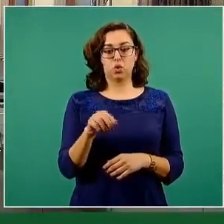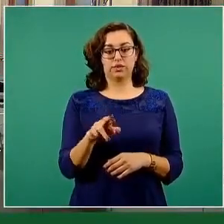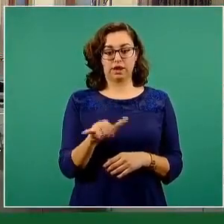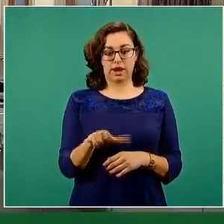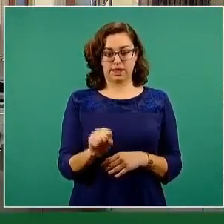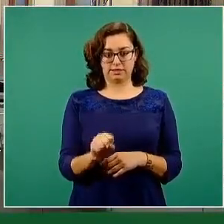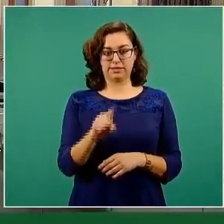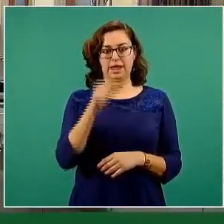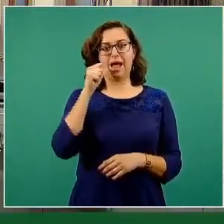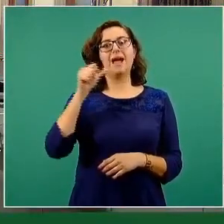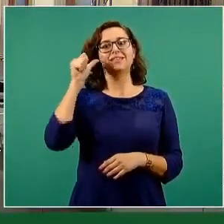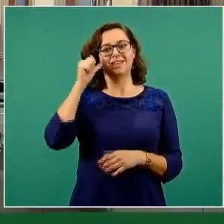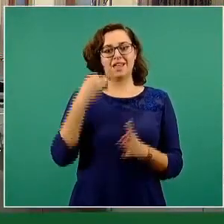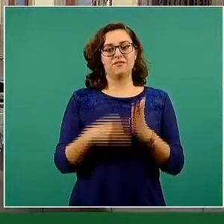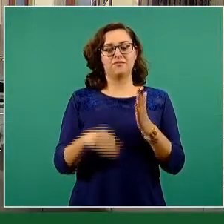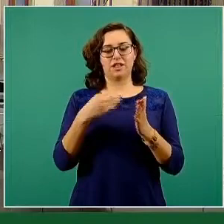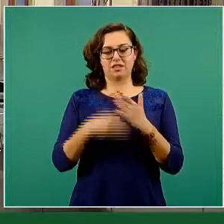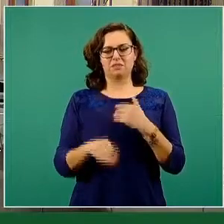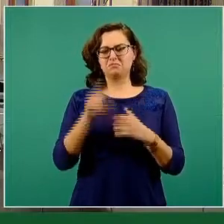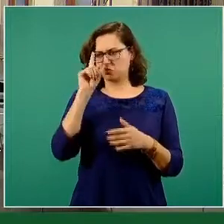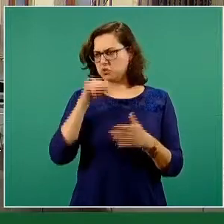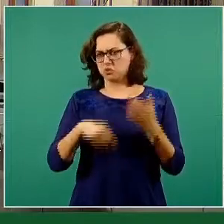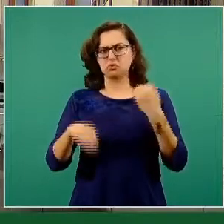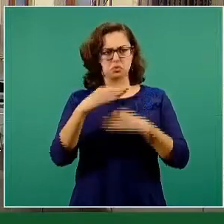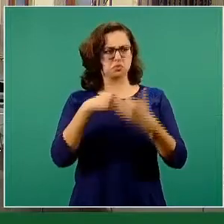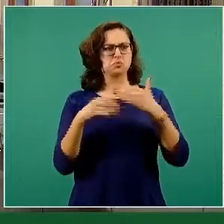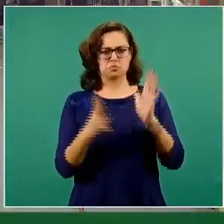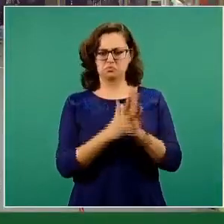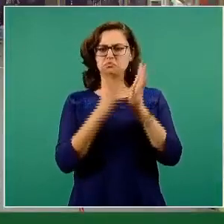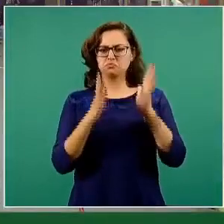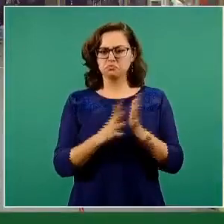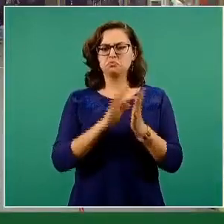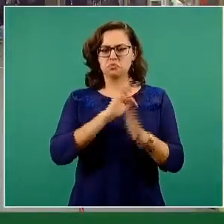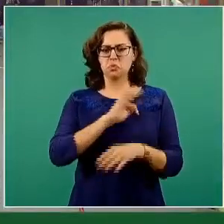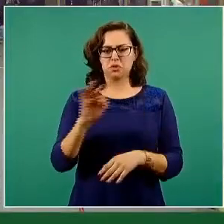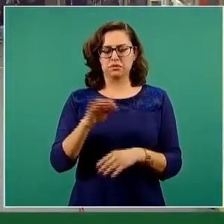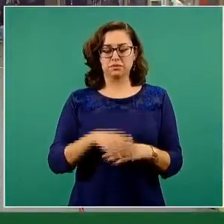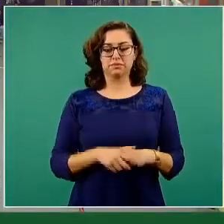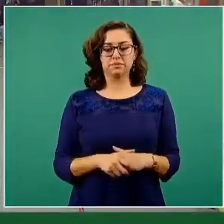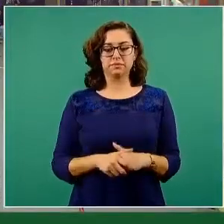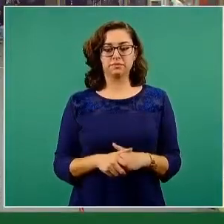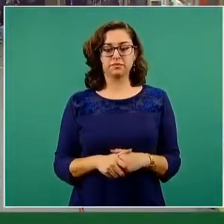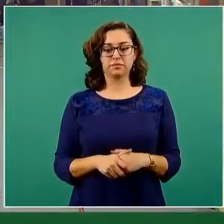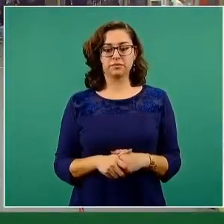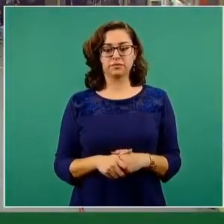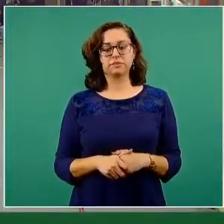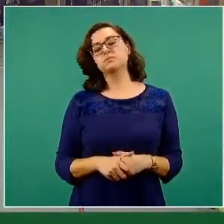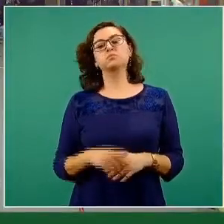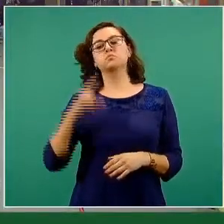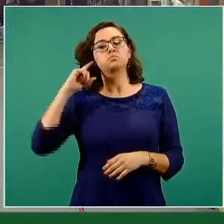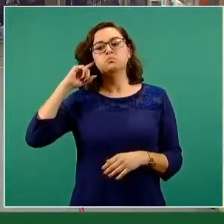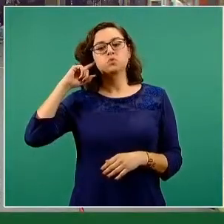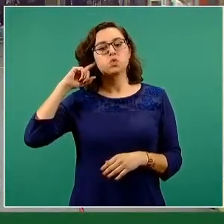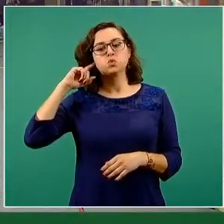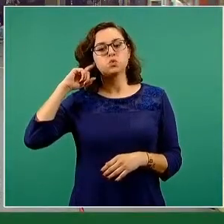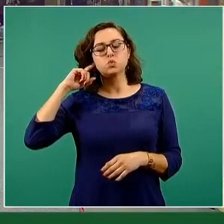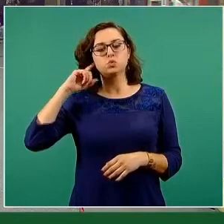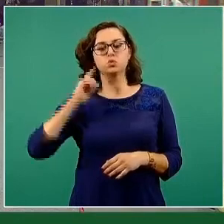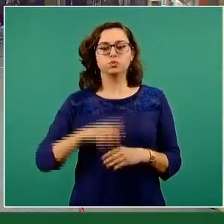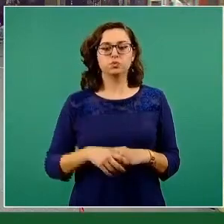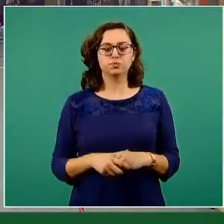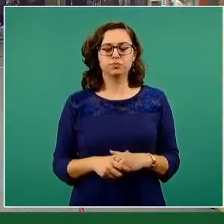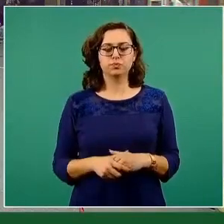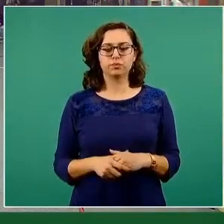pendiente ayer y creo que nos da tiempo para todas y todos. Gracias, buenas noches, Arturo Contreras, de pie de página. Ahora que mencionaban